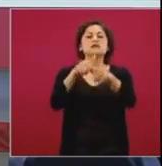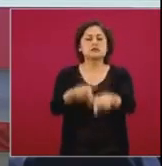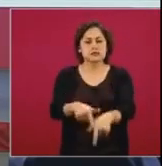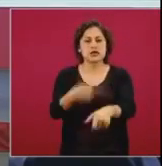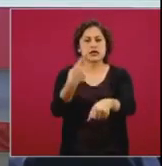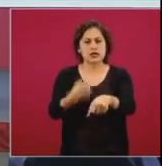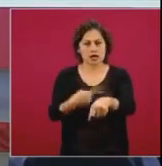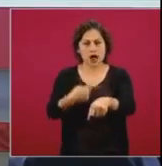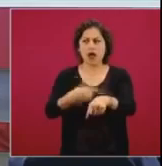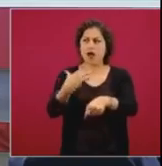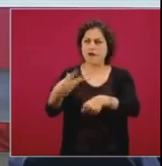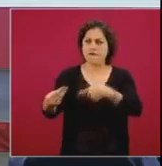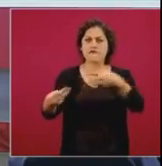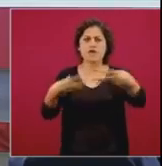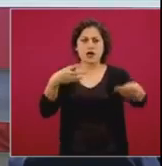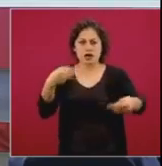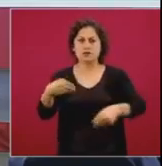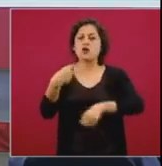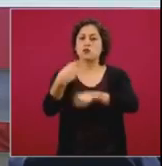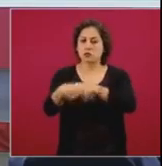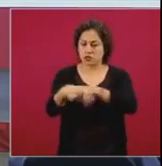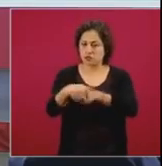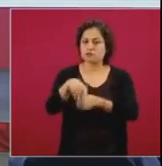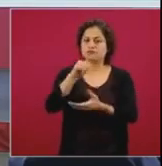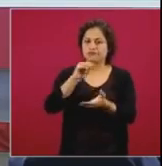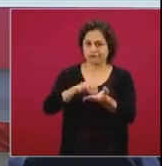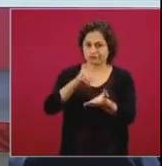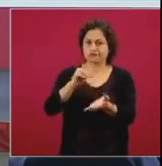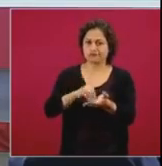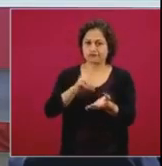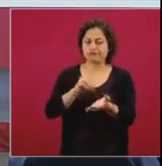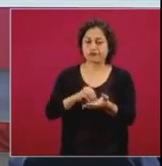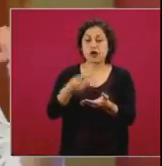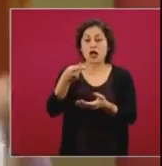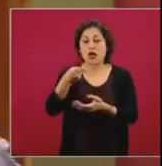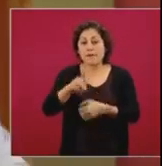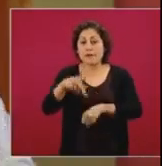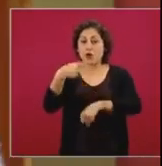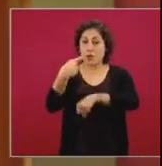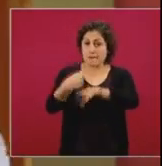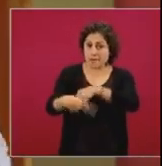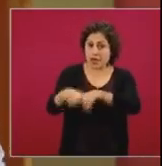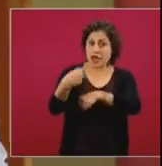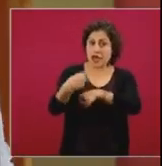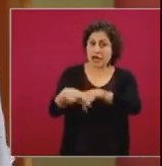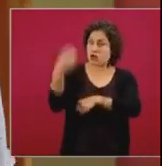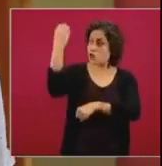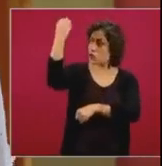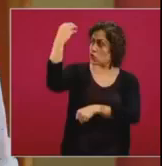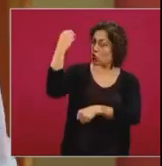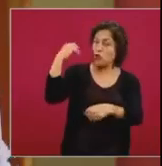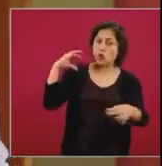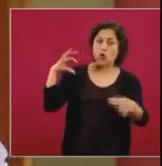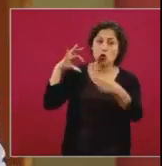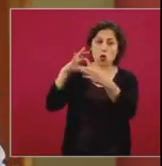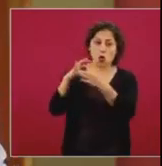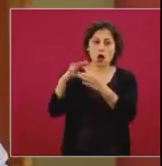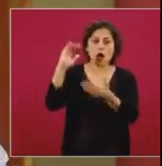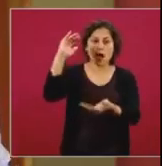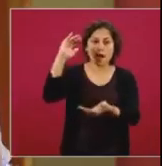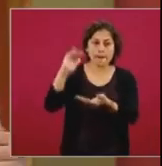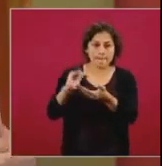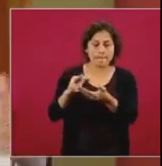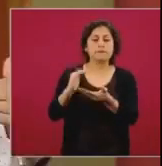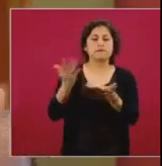enfermar de COVID-19 y este riesgo, conforme va disminuyendo los indicadores del semáforo de riesgo